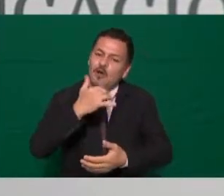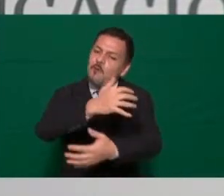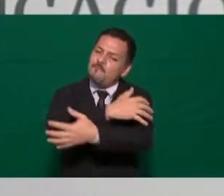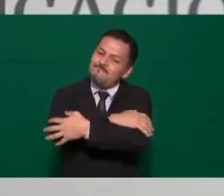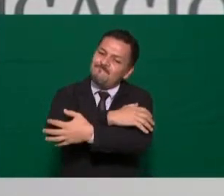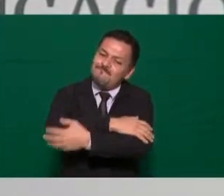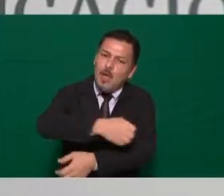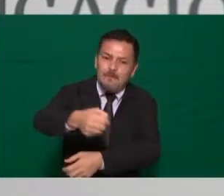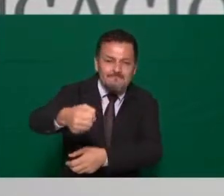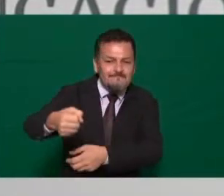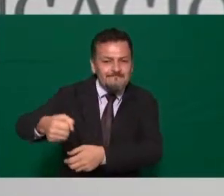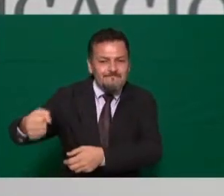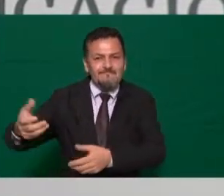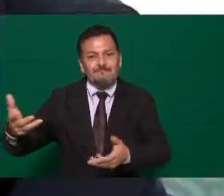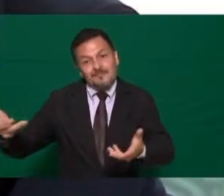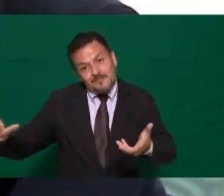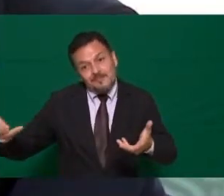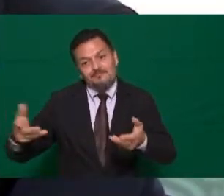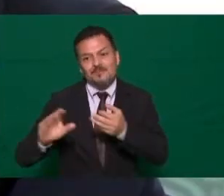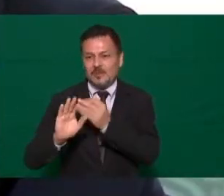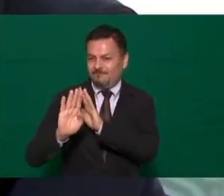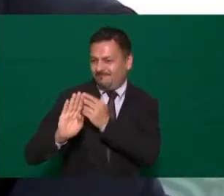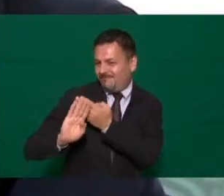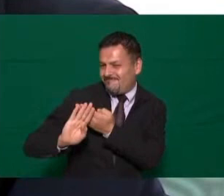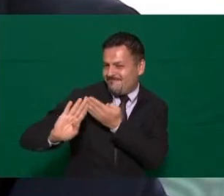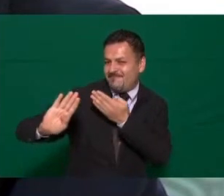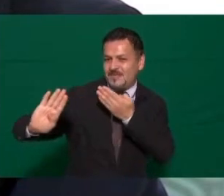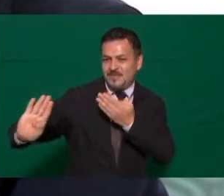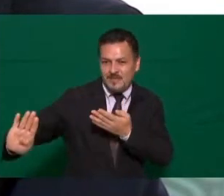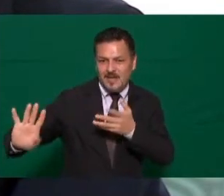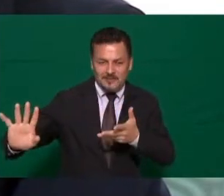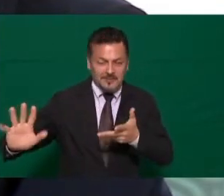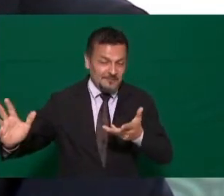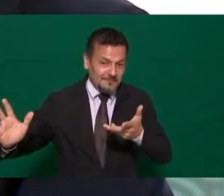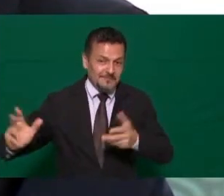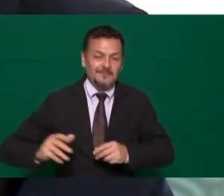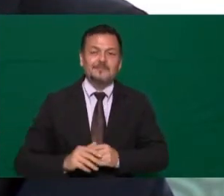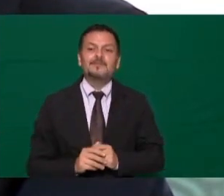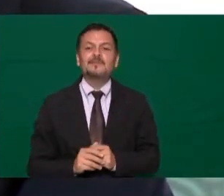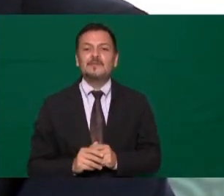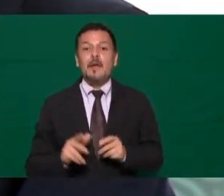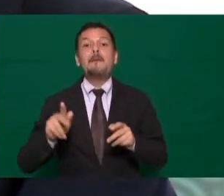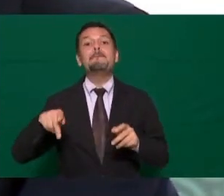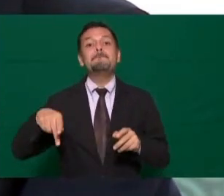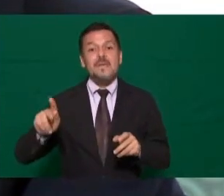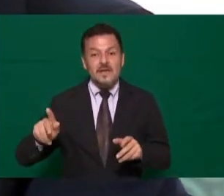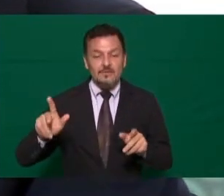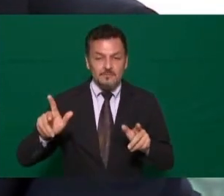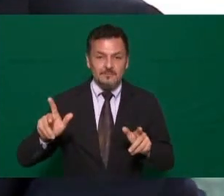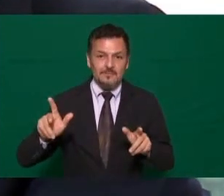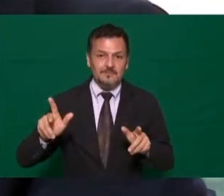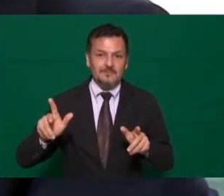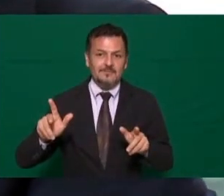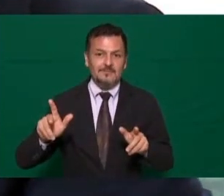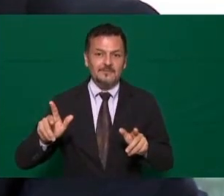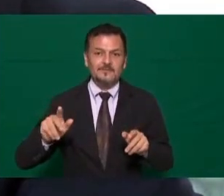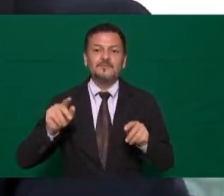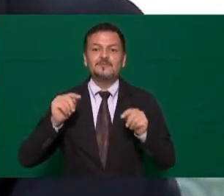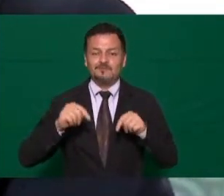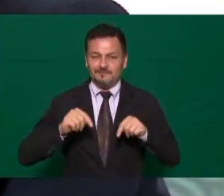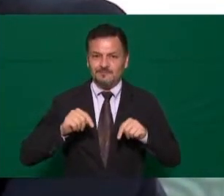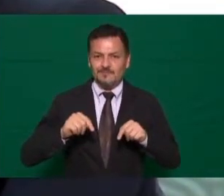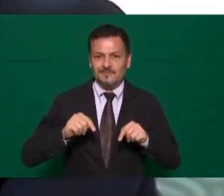abrazarnos. Tenemos que guardar la sana distancia, pero